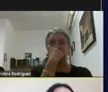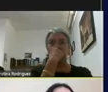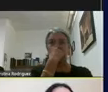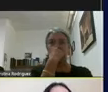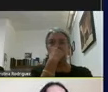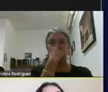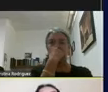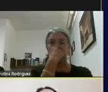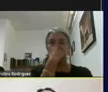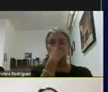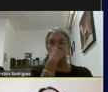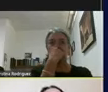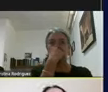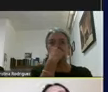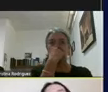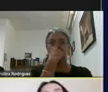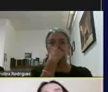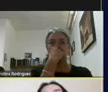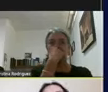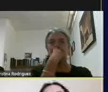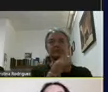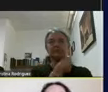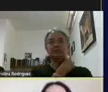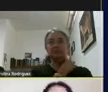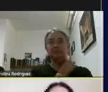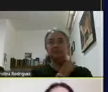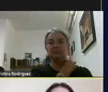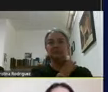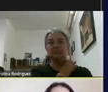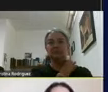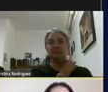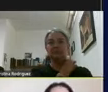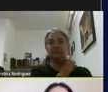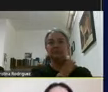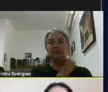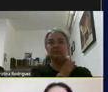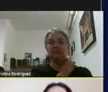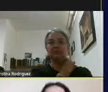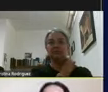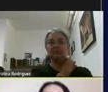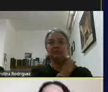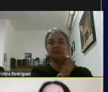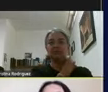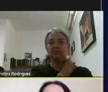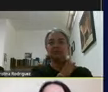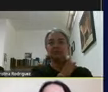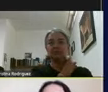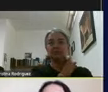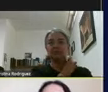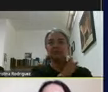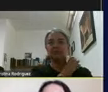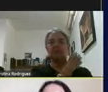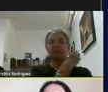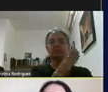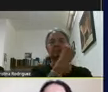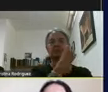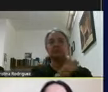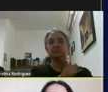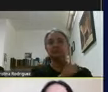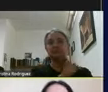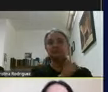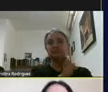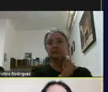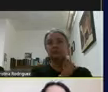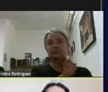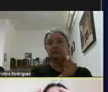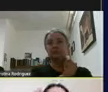más porcentaje. En cuanto al recuerdo anatómico, lo que quiero mostrar en esta zona son